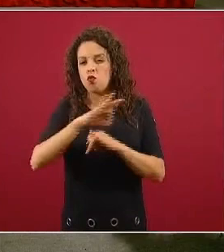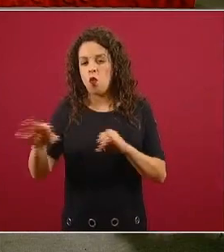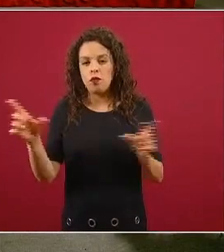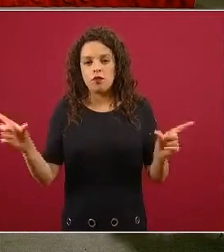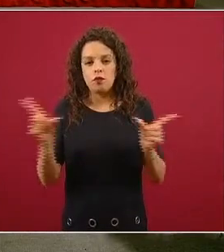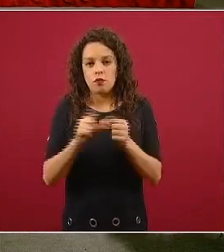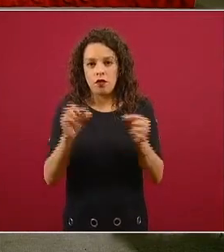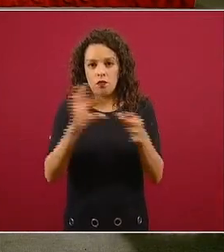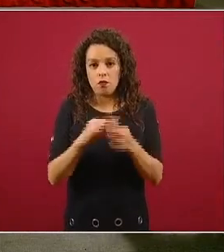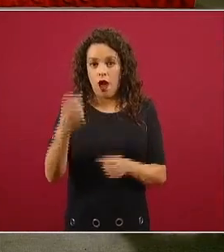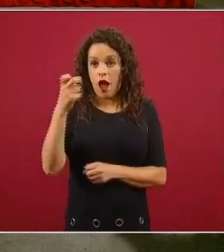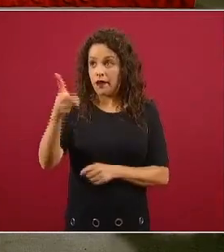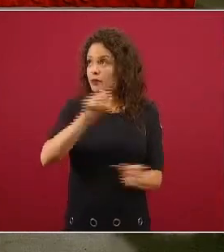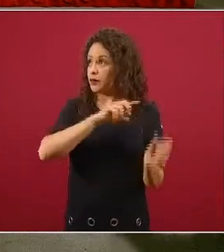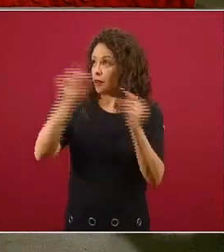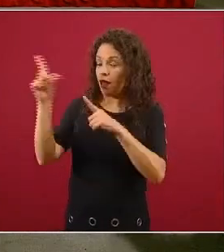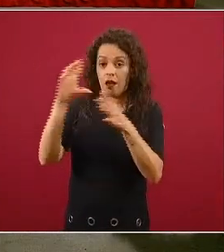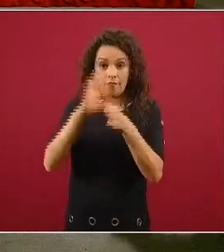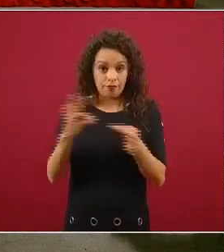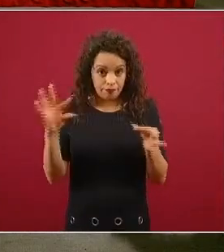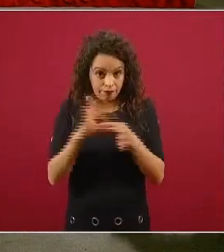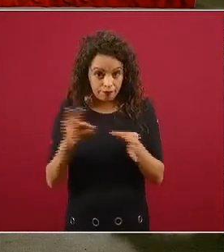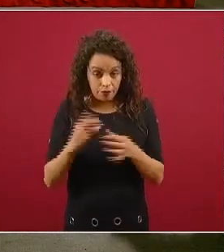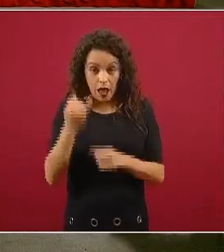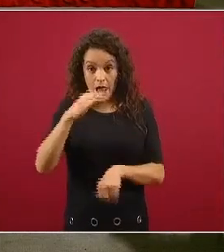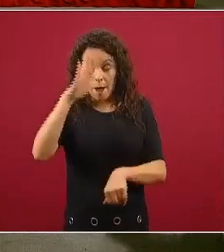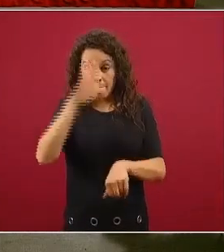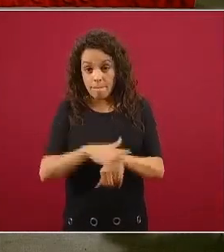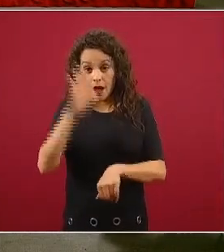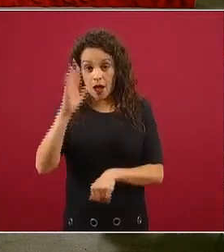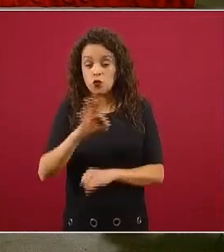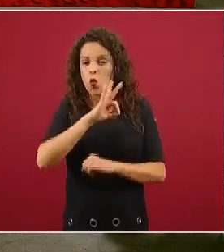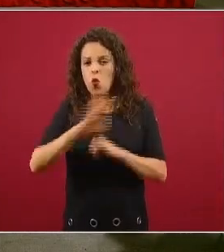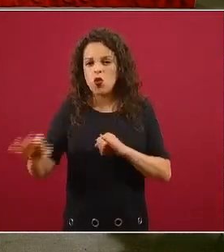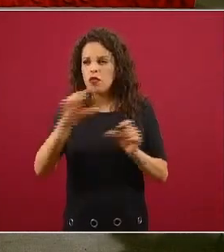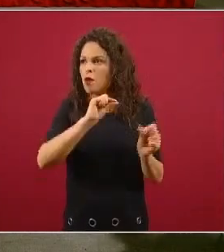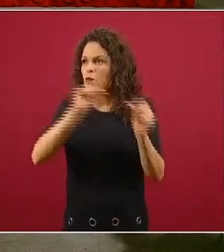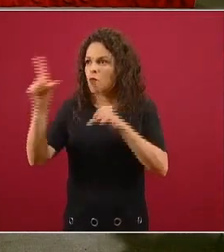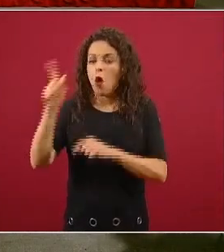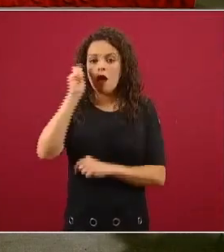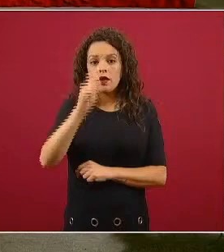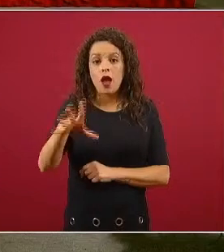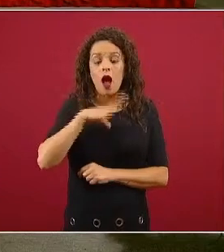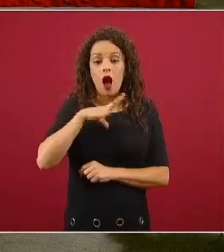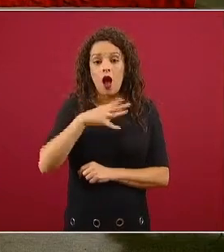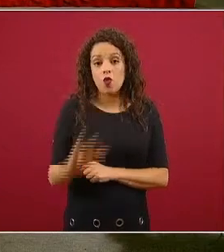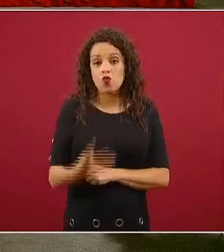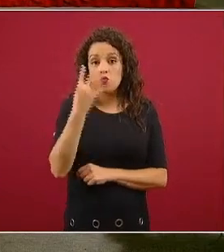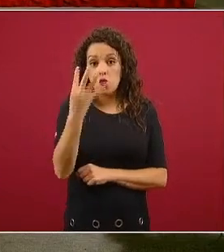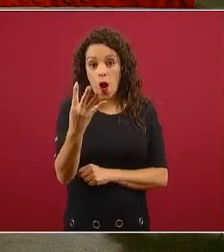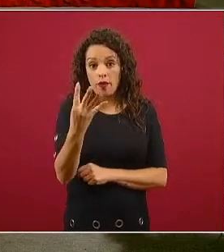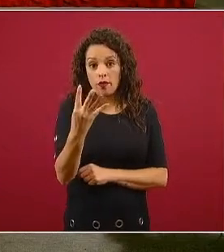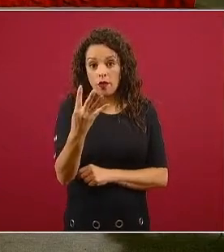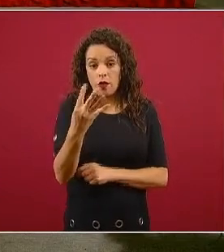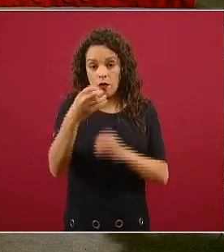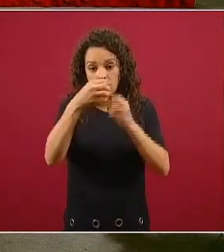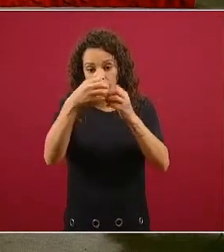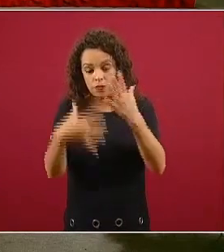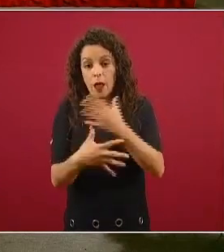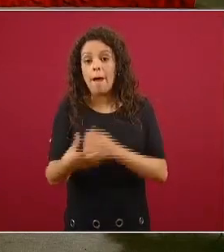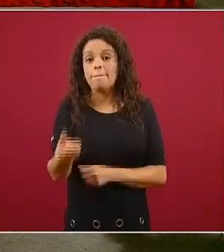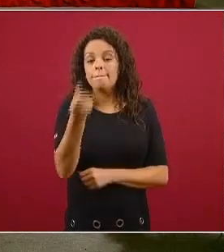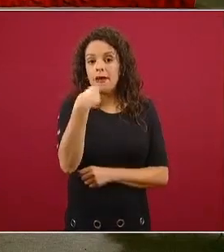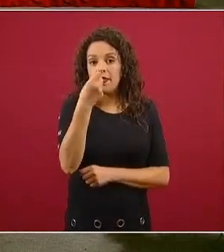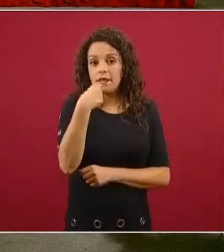esta presentación en particular sobre la última diapositiva que enumera cuatro si me la pueden poner cuatro